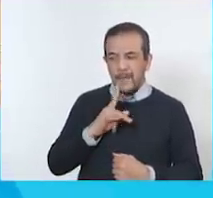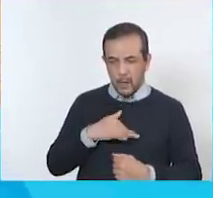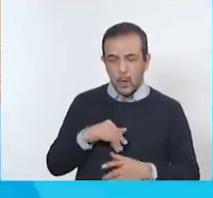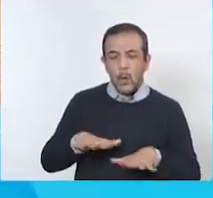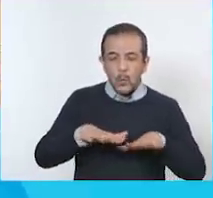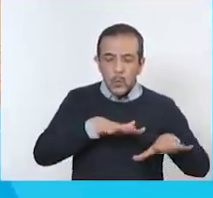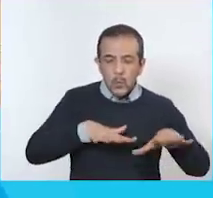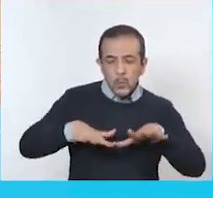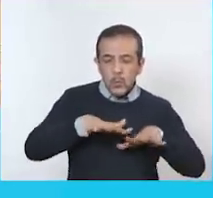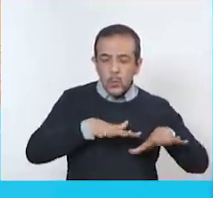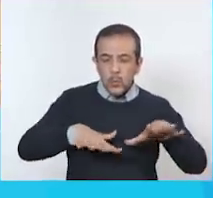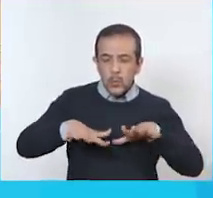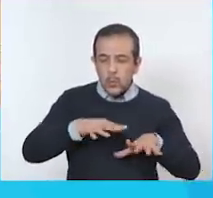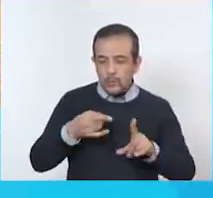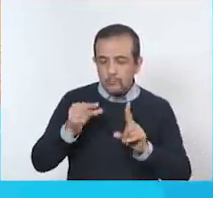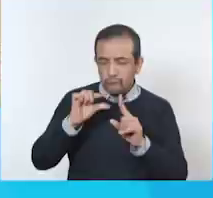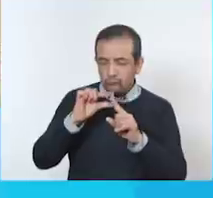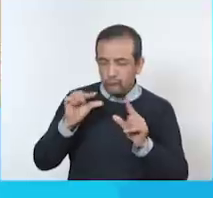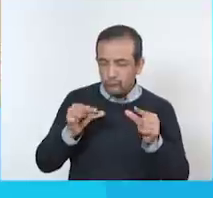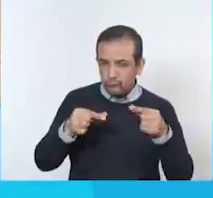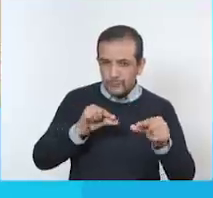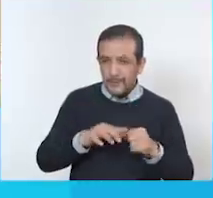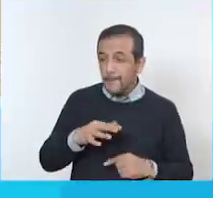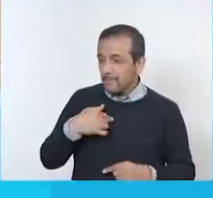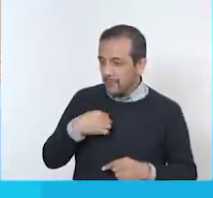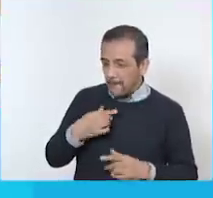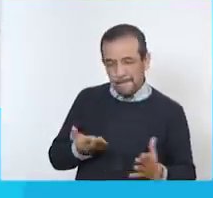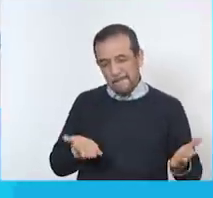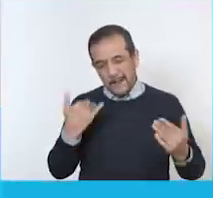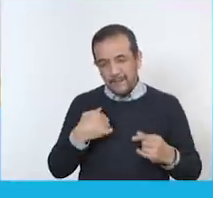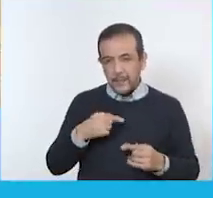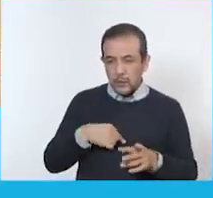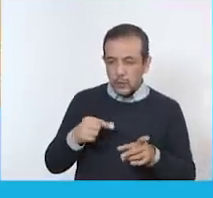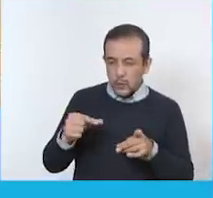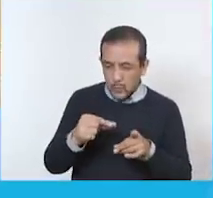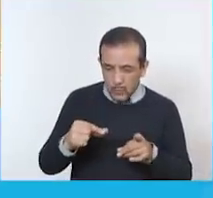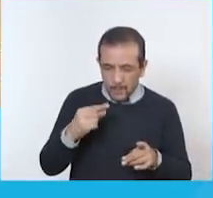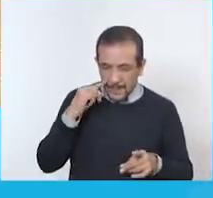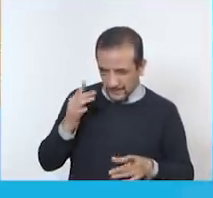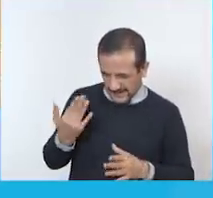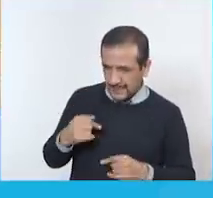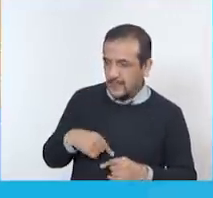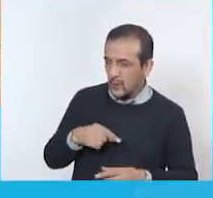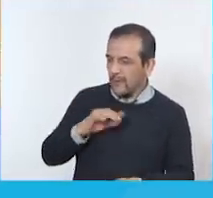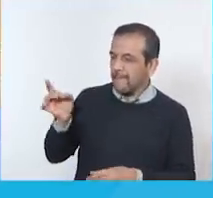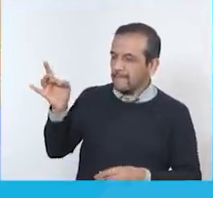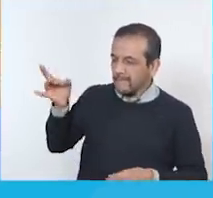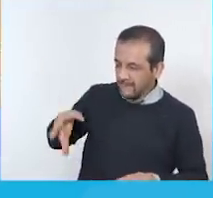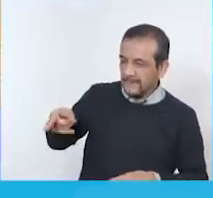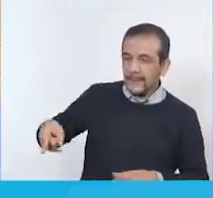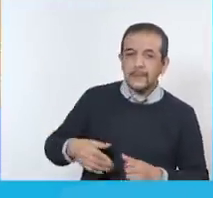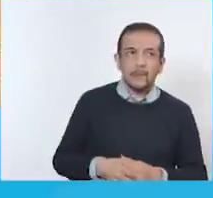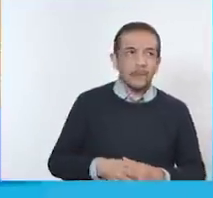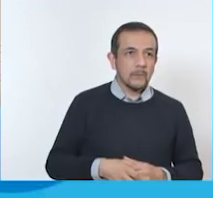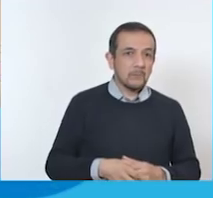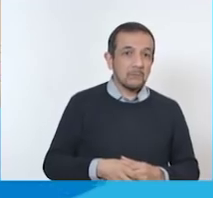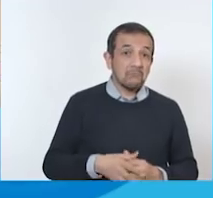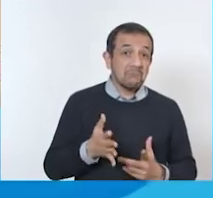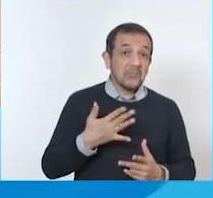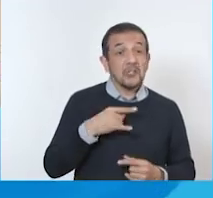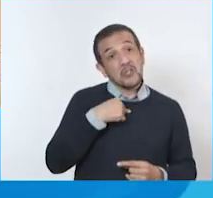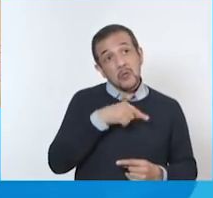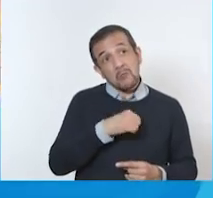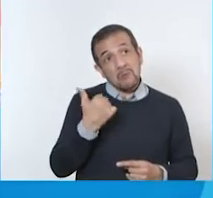echar un dominó. ¡Vente! Voy a sacar la mula de 6 conejos y te voy a dejar tendido, bandido. Voy a